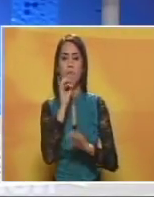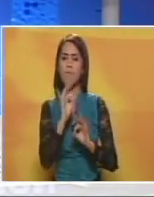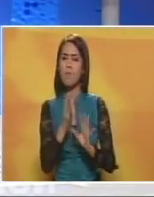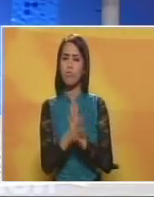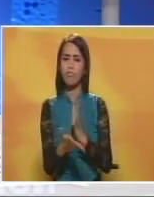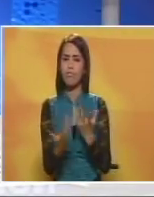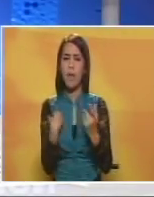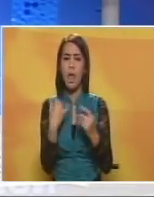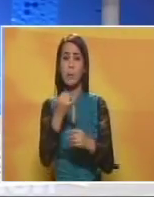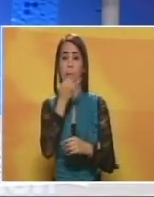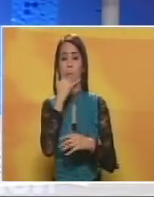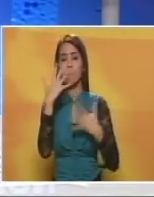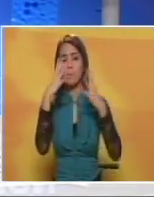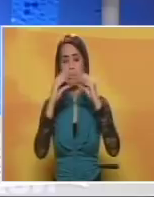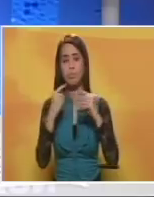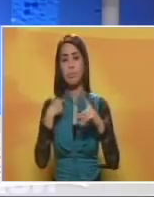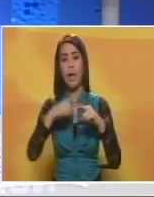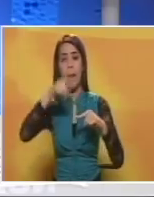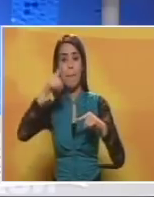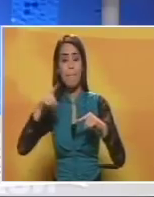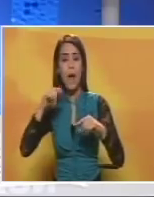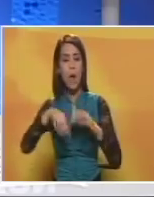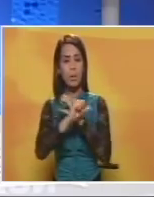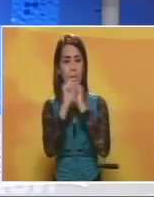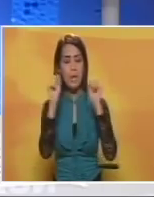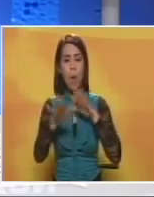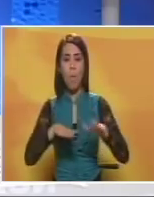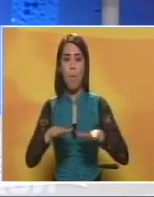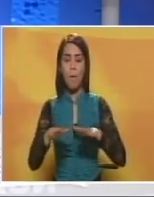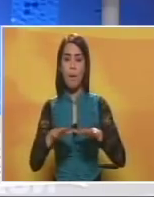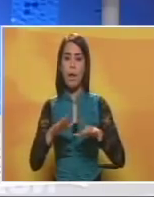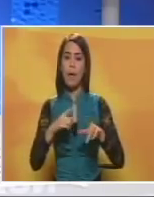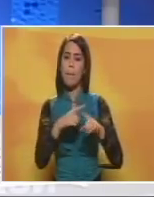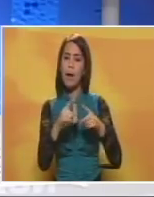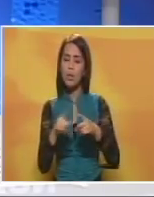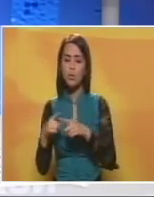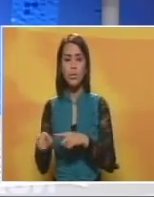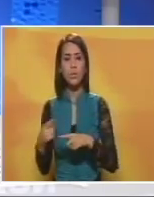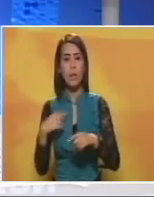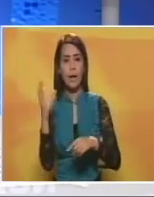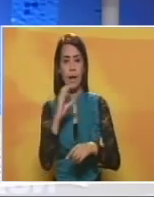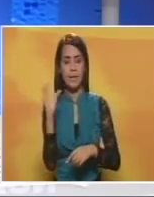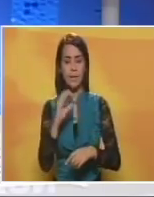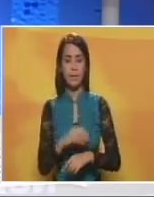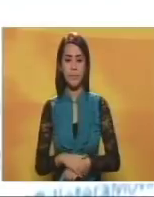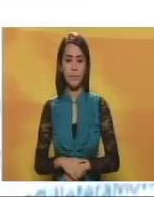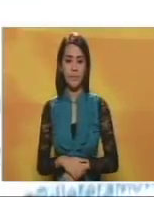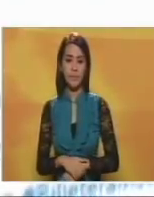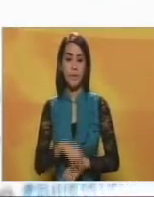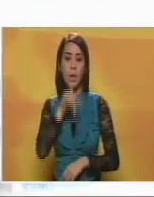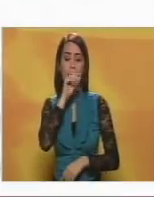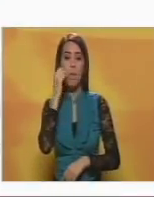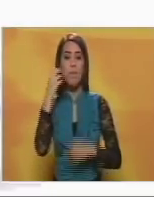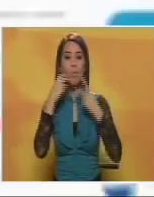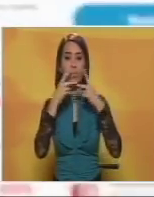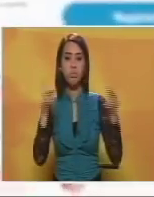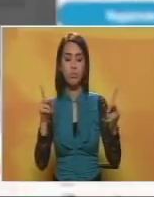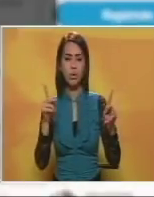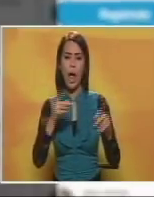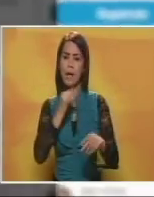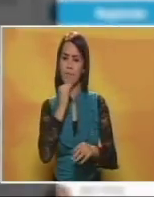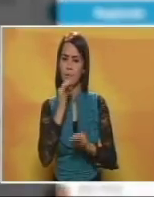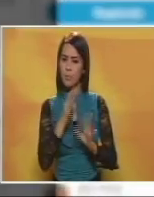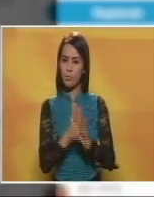que una falla en el servicio eléctrico afectó la mañana de este jueves a varios sectores de la Gran Caracas. A través de Twitter, la estatal